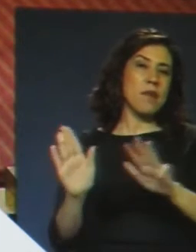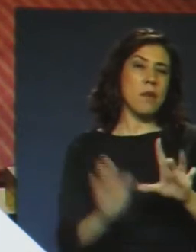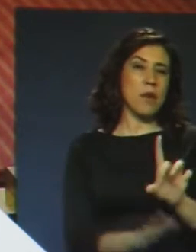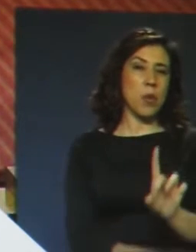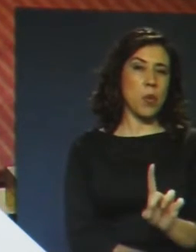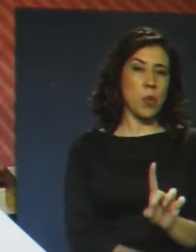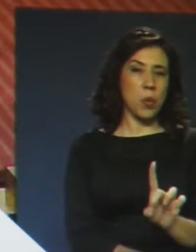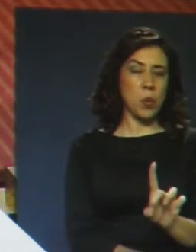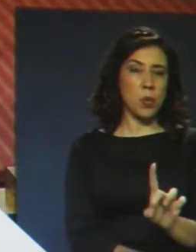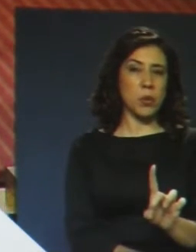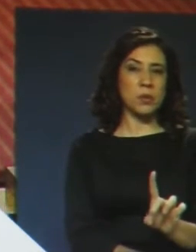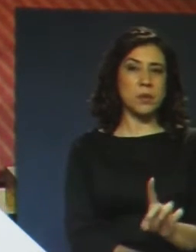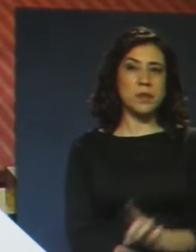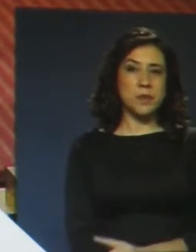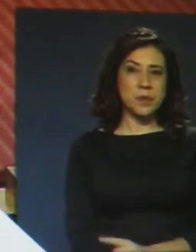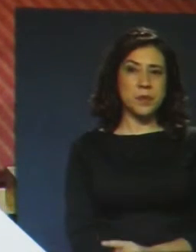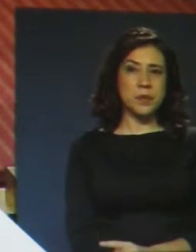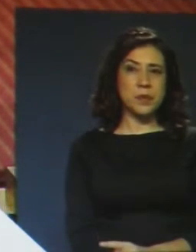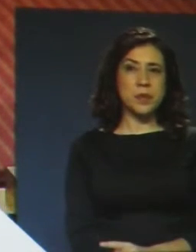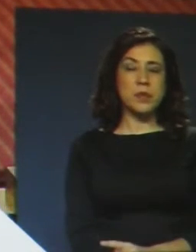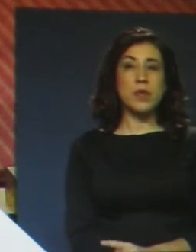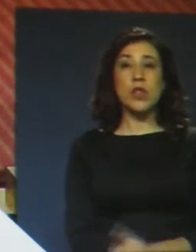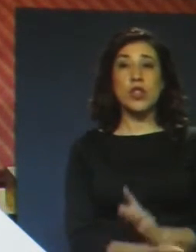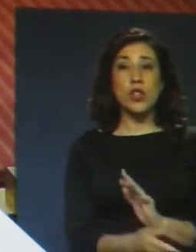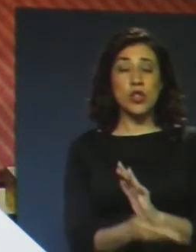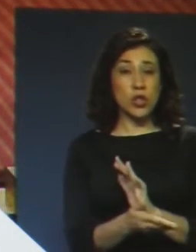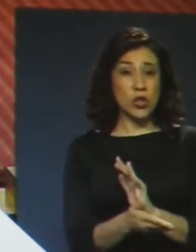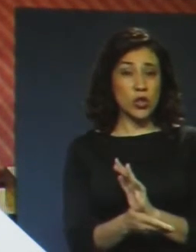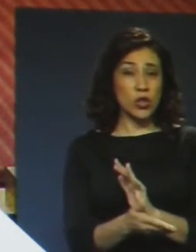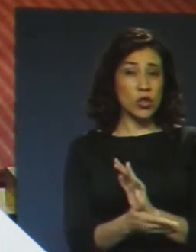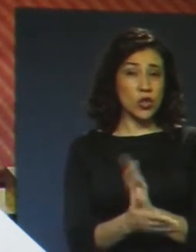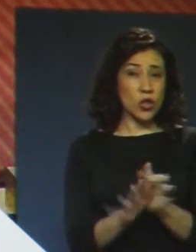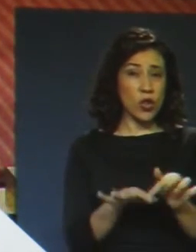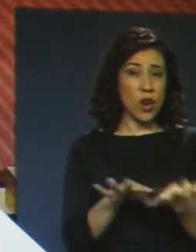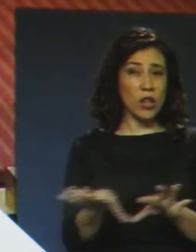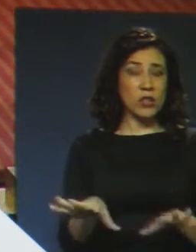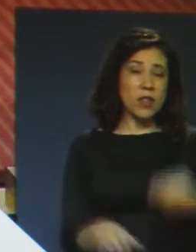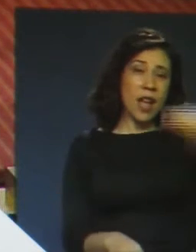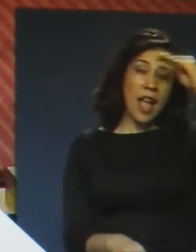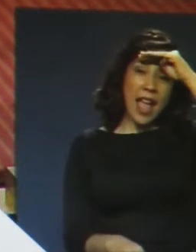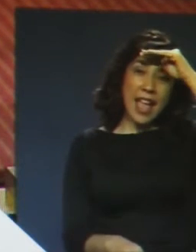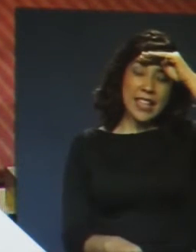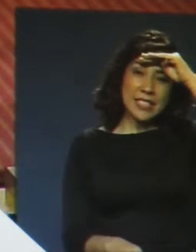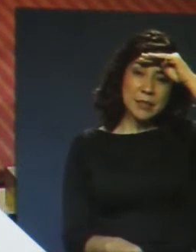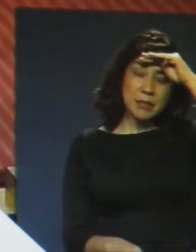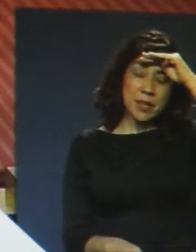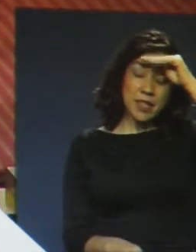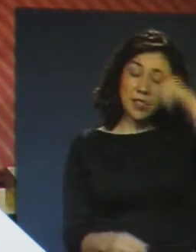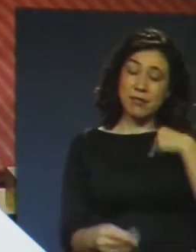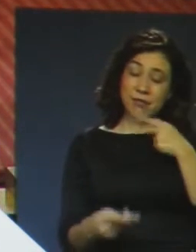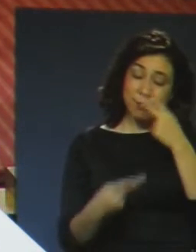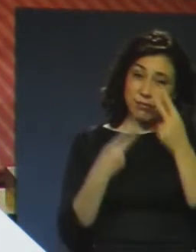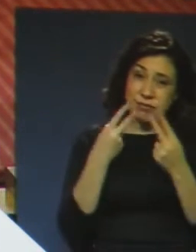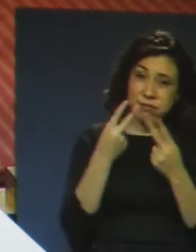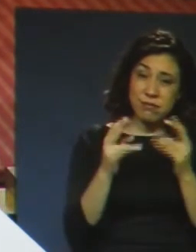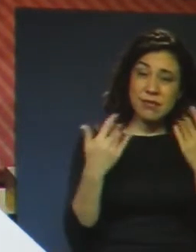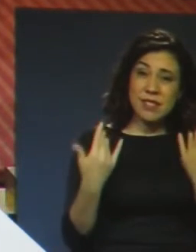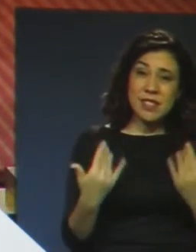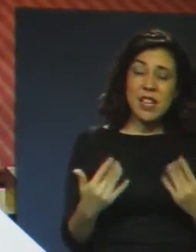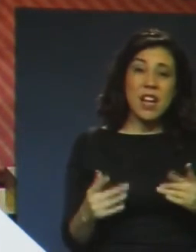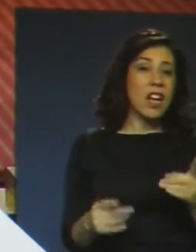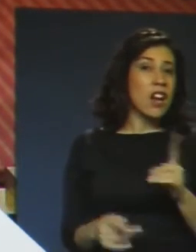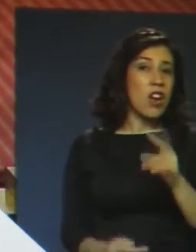1991. Y resulta que con todo eso, la experiencia nos dice o nos indica que no